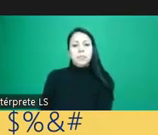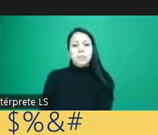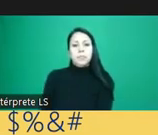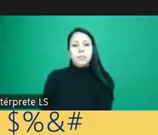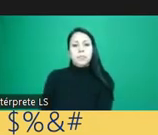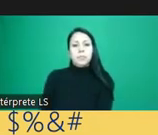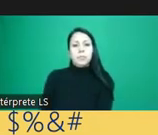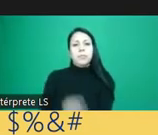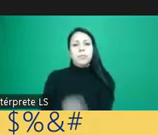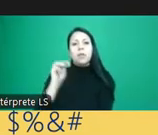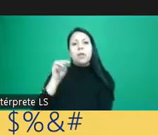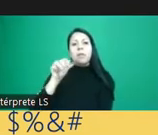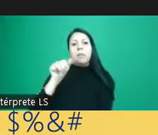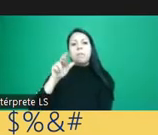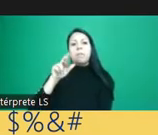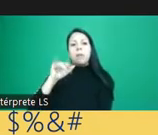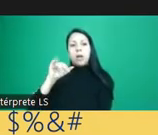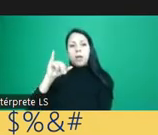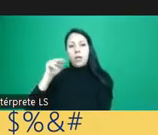Marinela, listo.